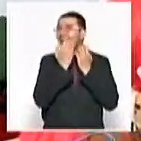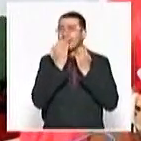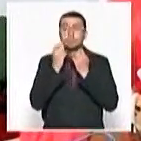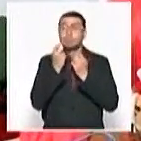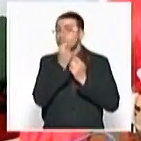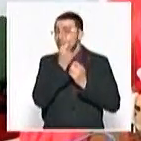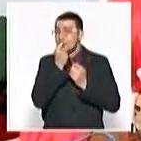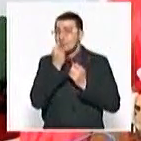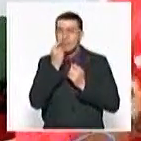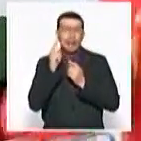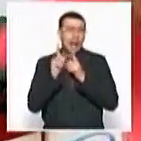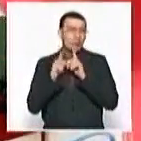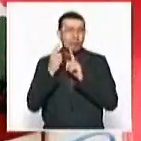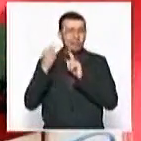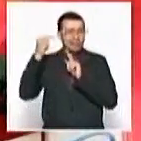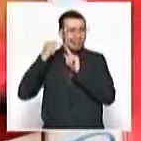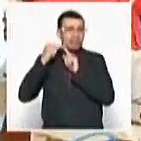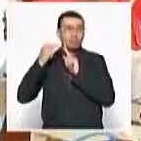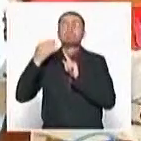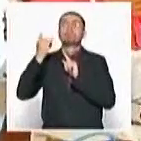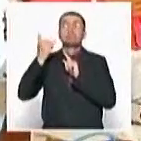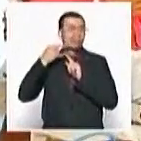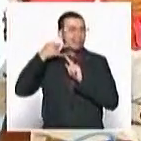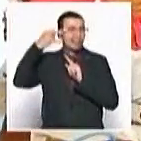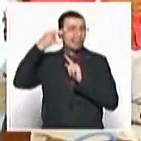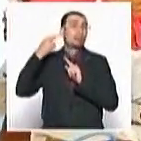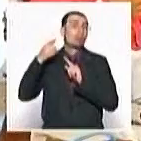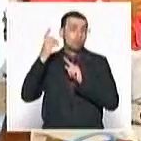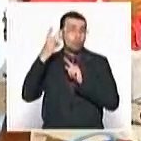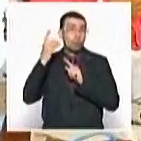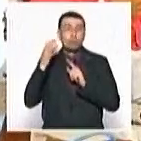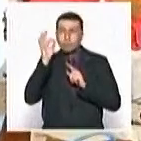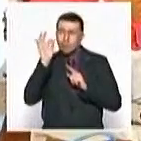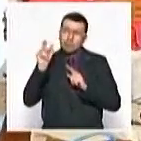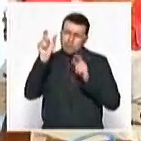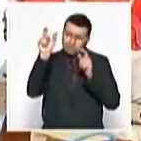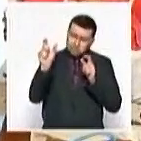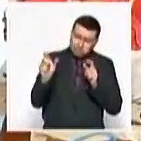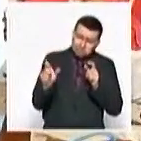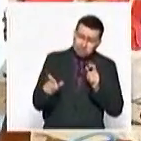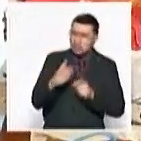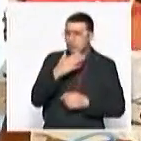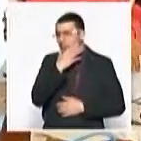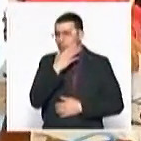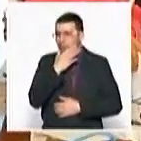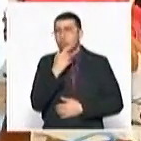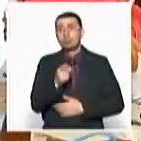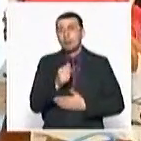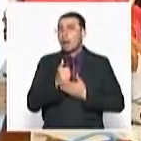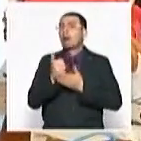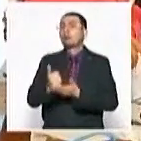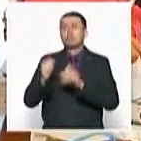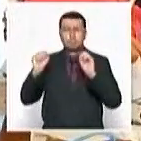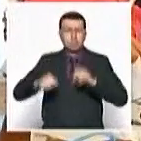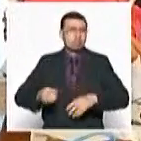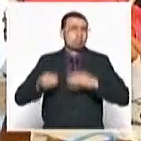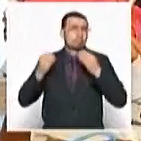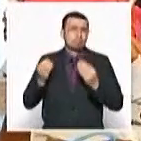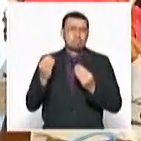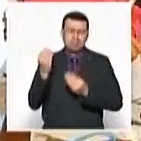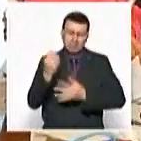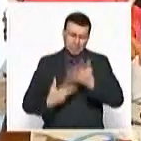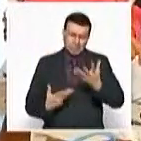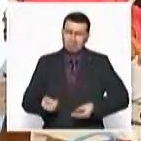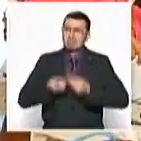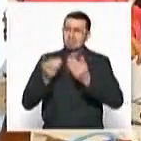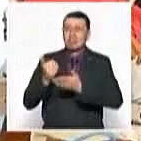causantes de esa migraña, que hay que hacer una evaluación integral del paciente, uno sí le ofrece al paciente muchas posibilidades. Pero es un